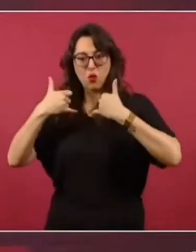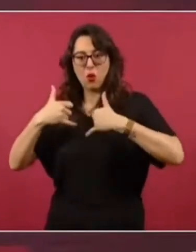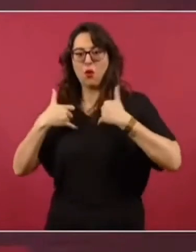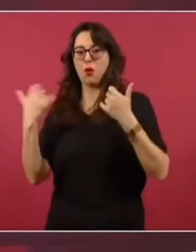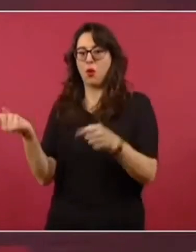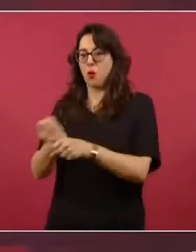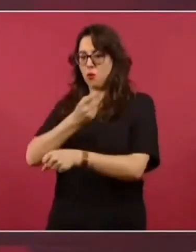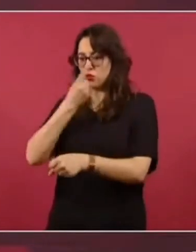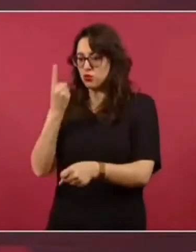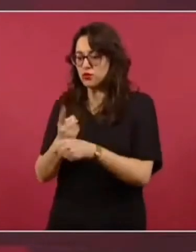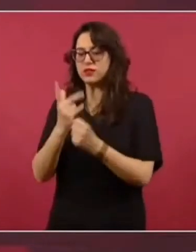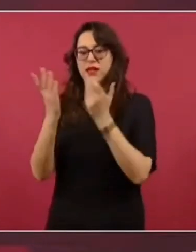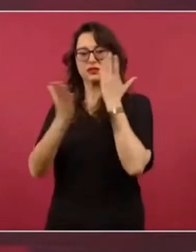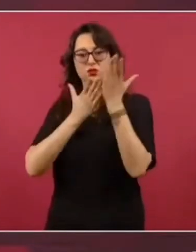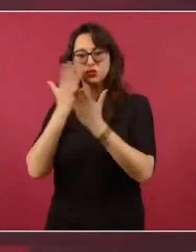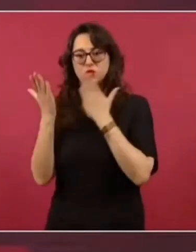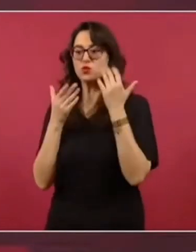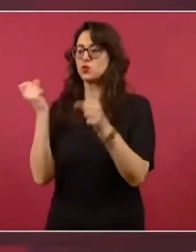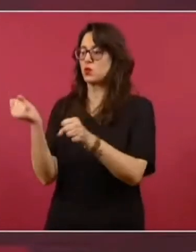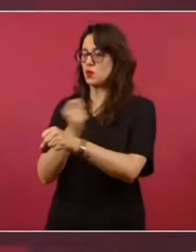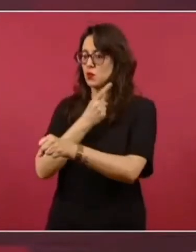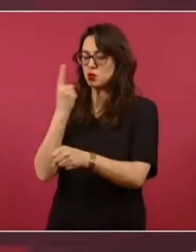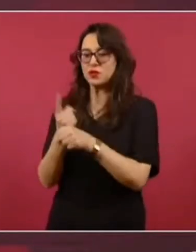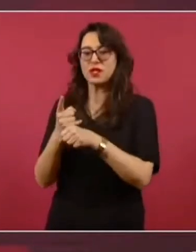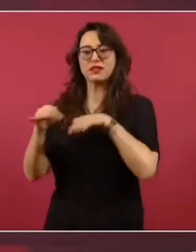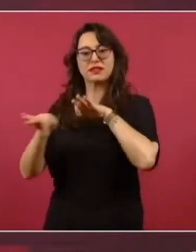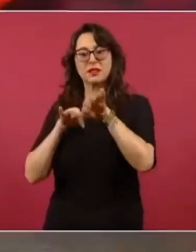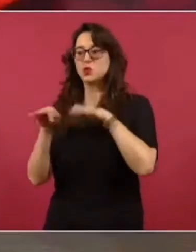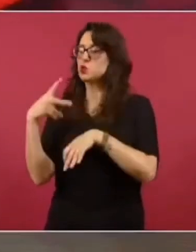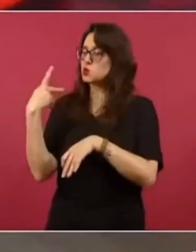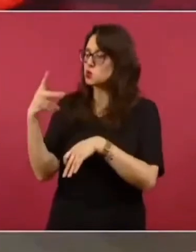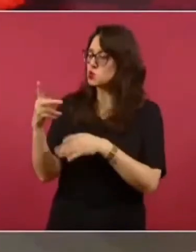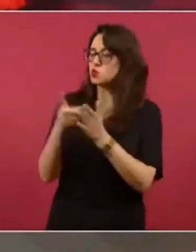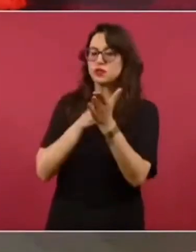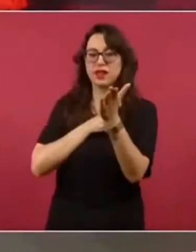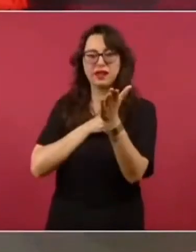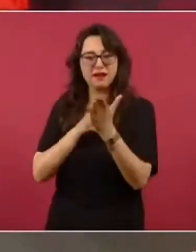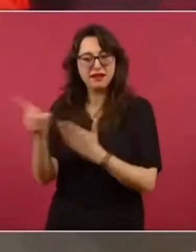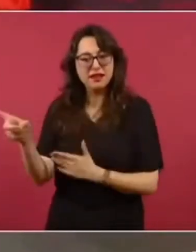muy importante el que la gente tenga